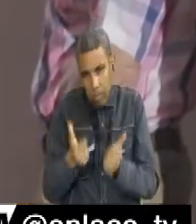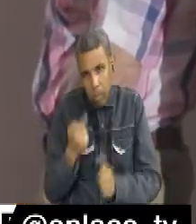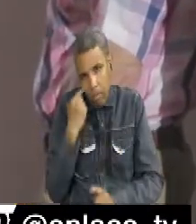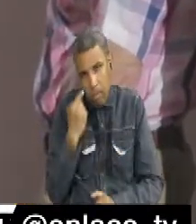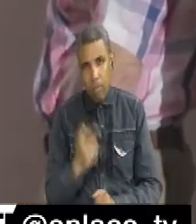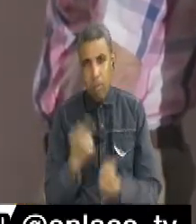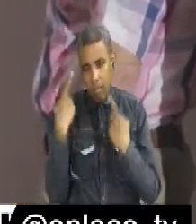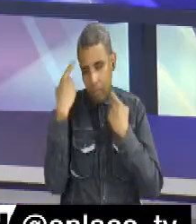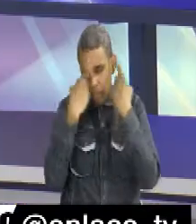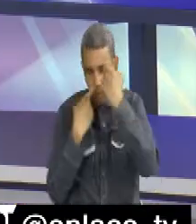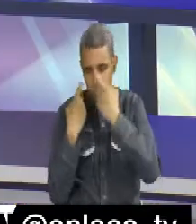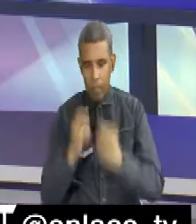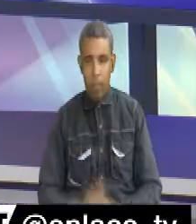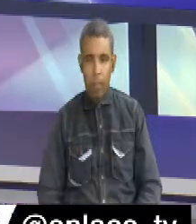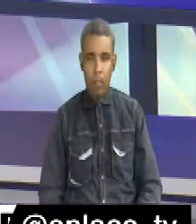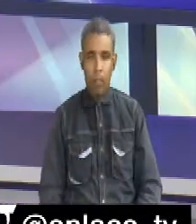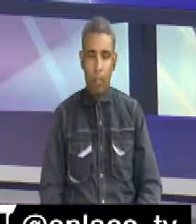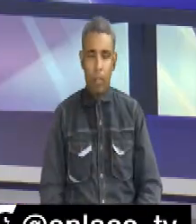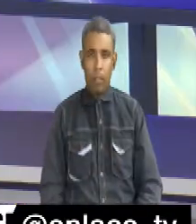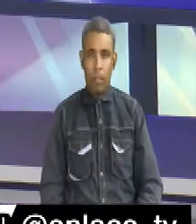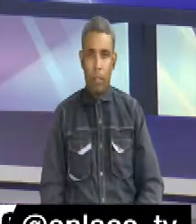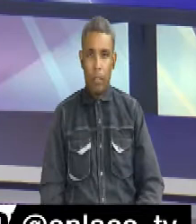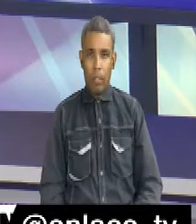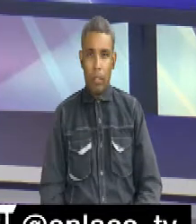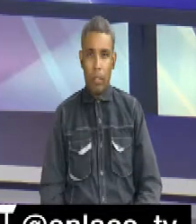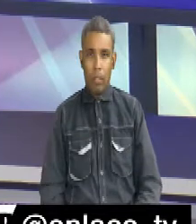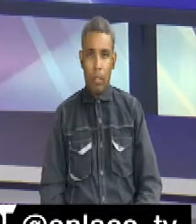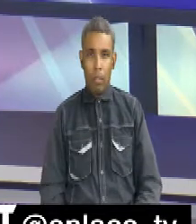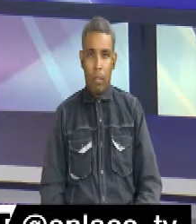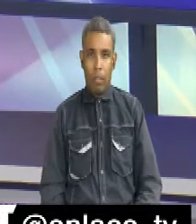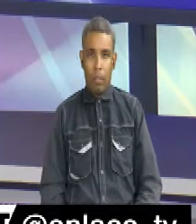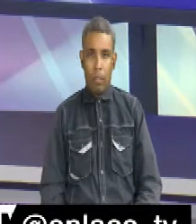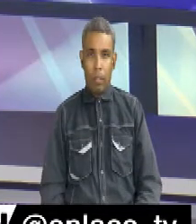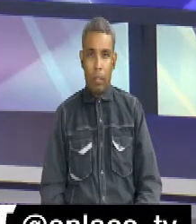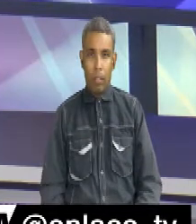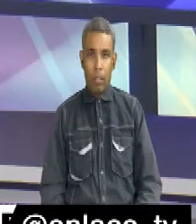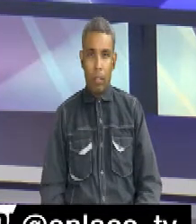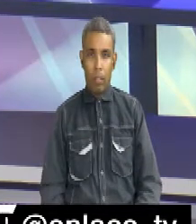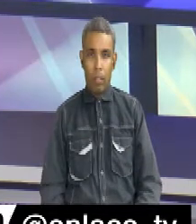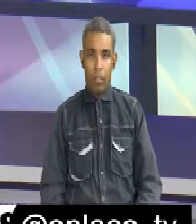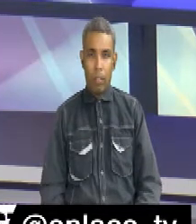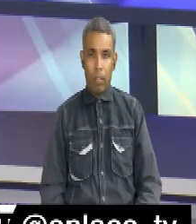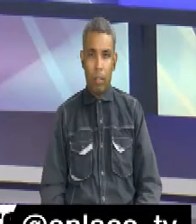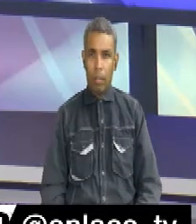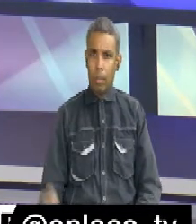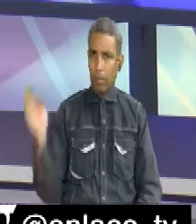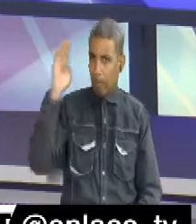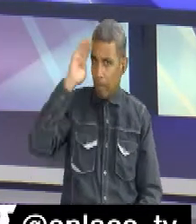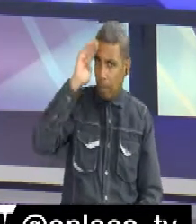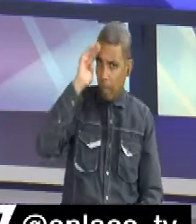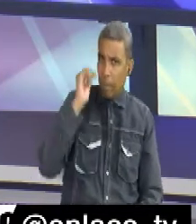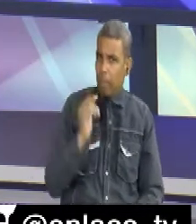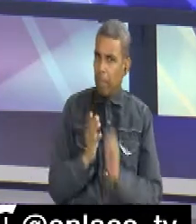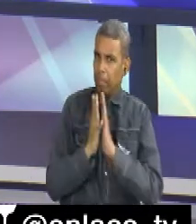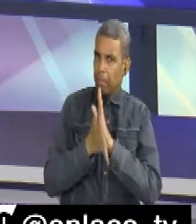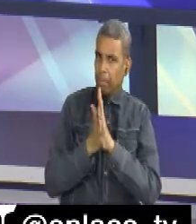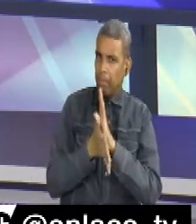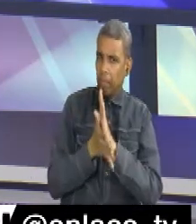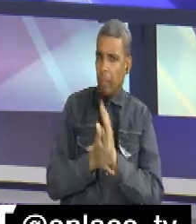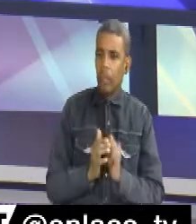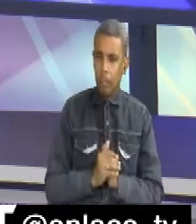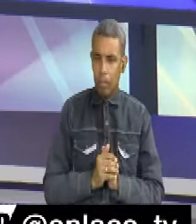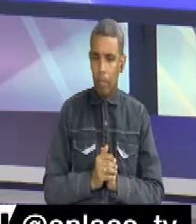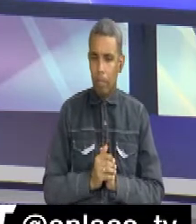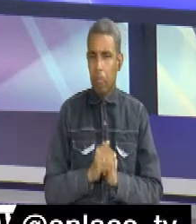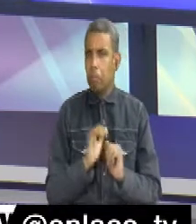calma. Entre tanto, la policía asegura que garantizará la seguridad en los 45 puestos que estarán